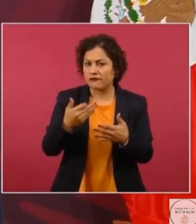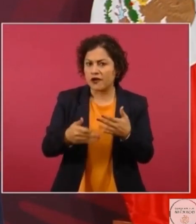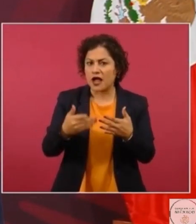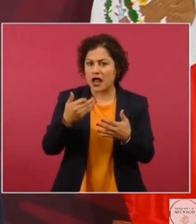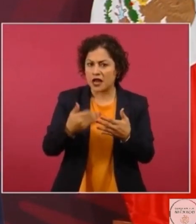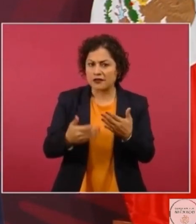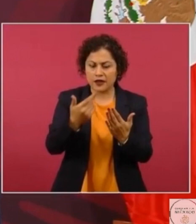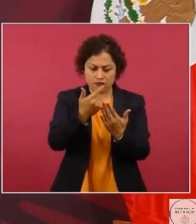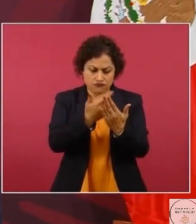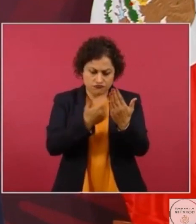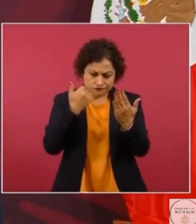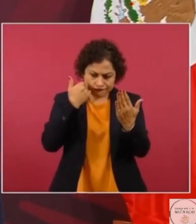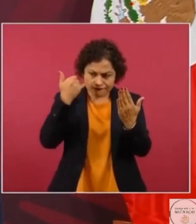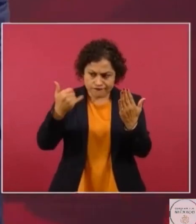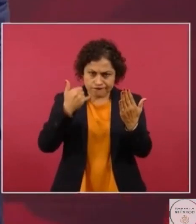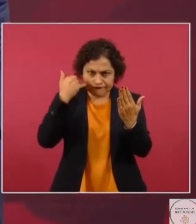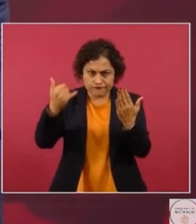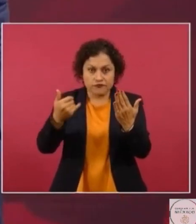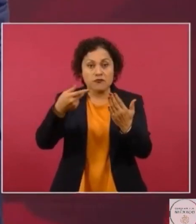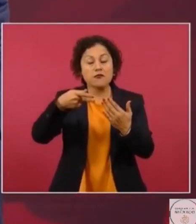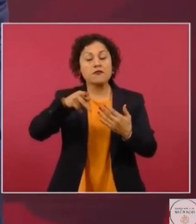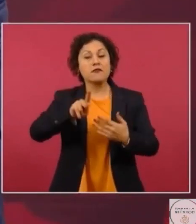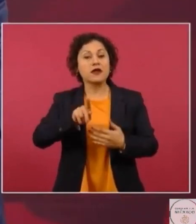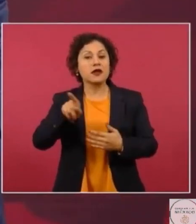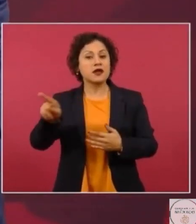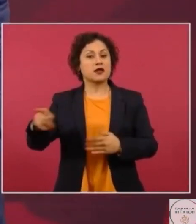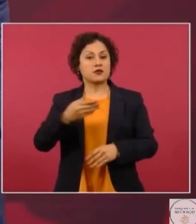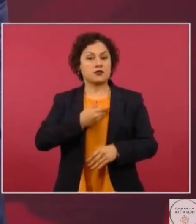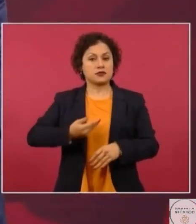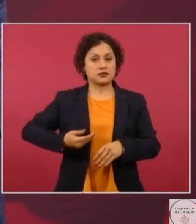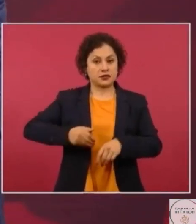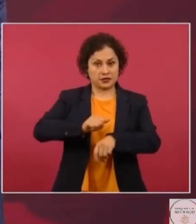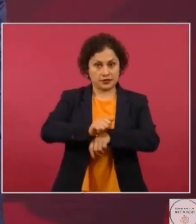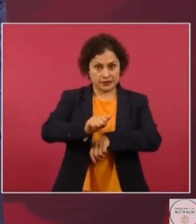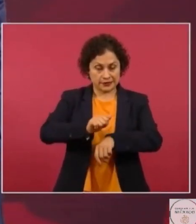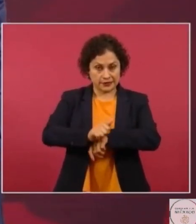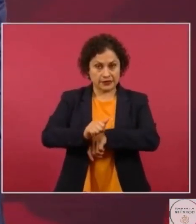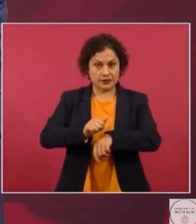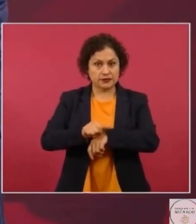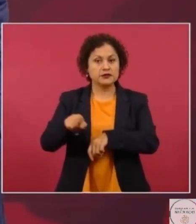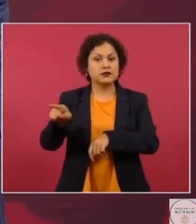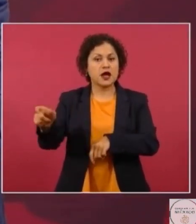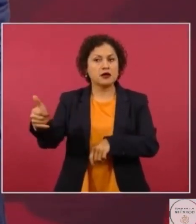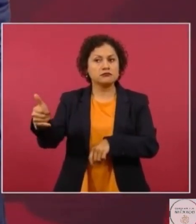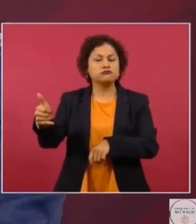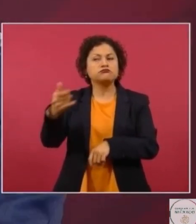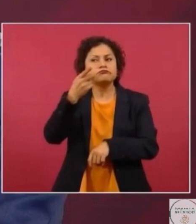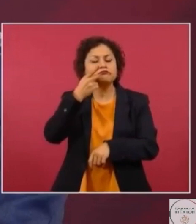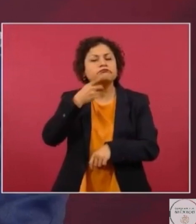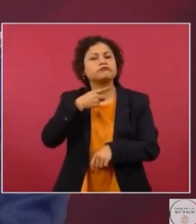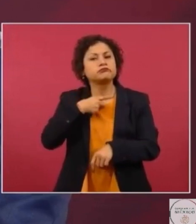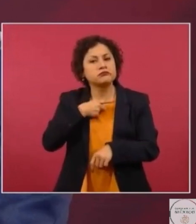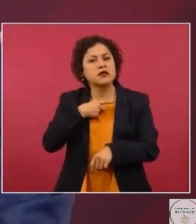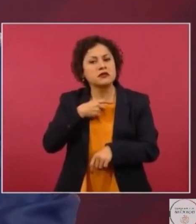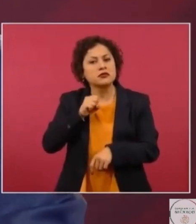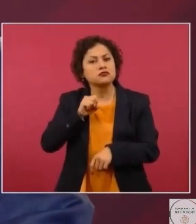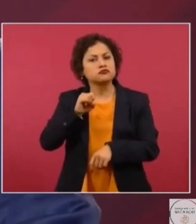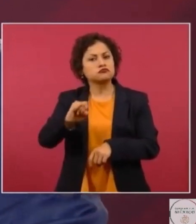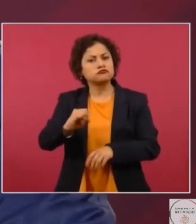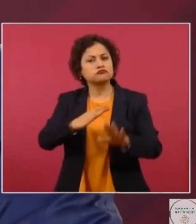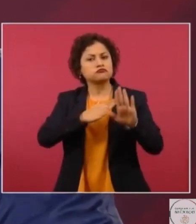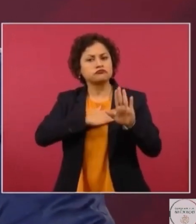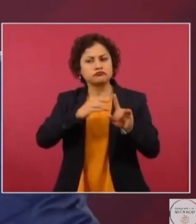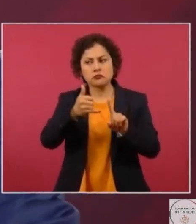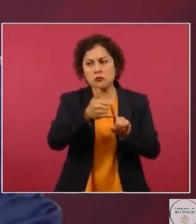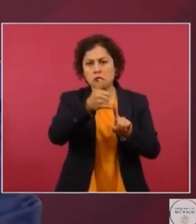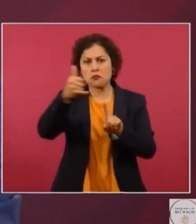llamadas, aunque Alberto Fernández se comprometió a hacerlo, con el presidente de